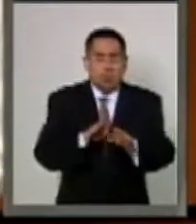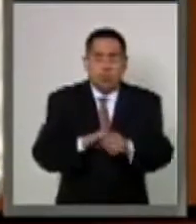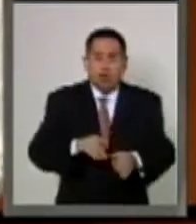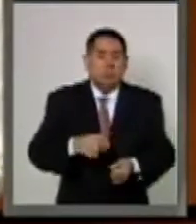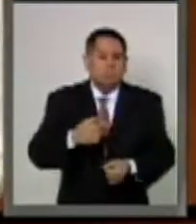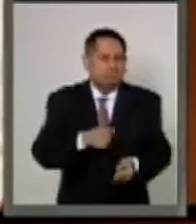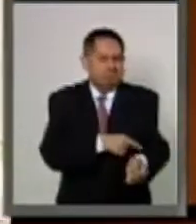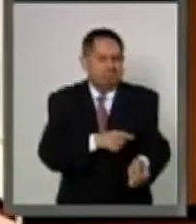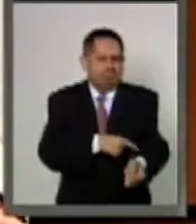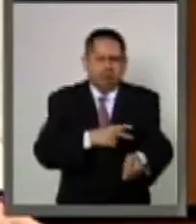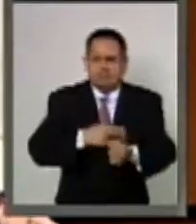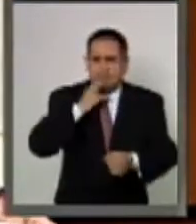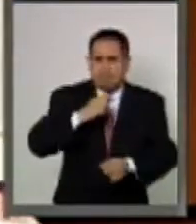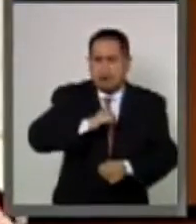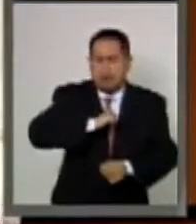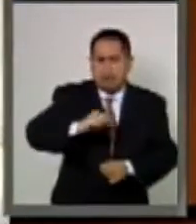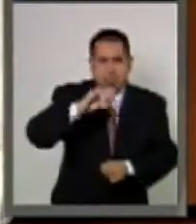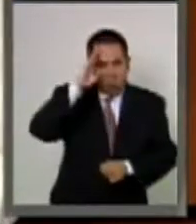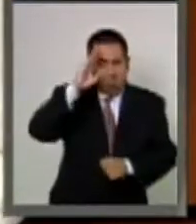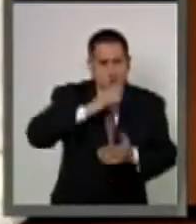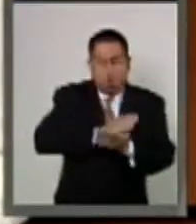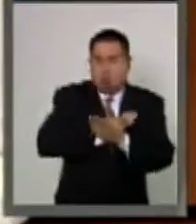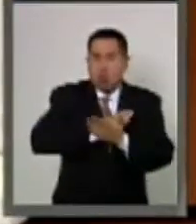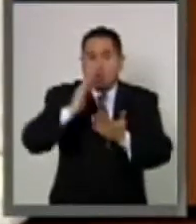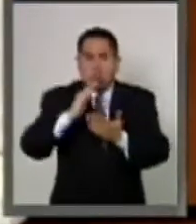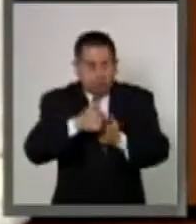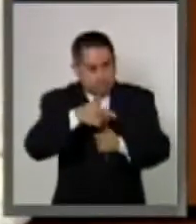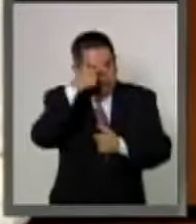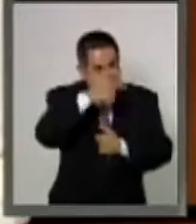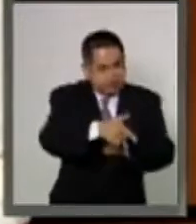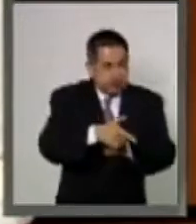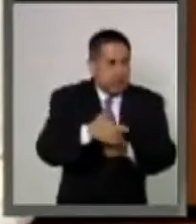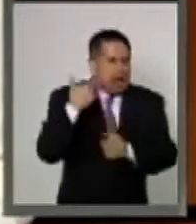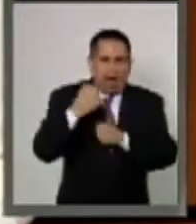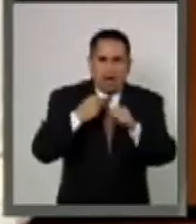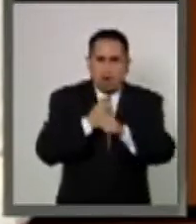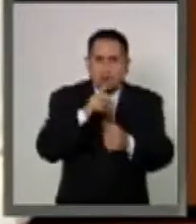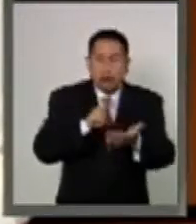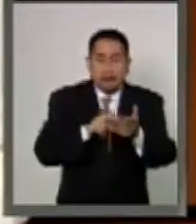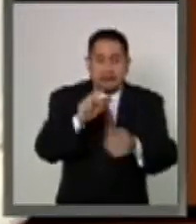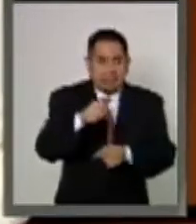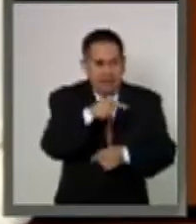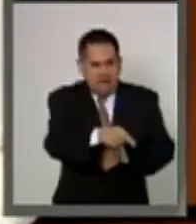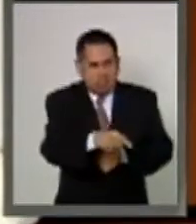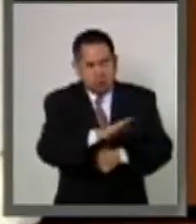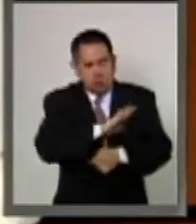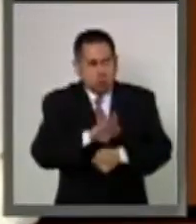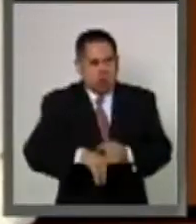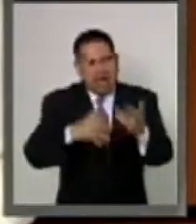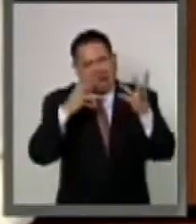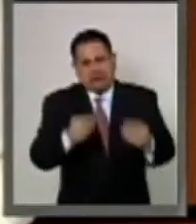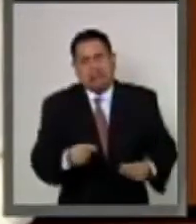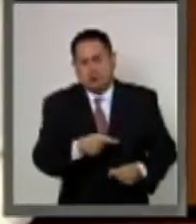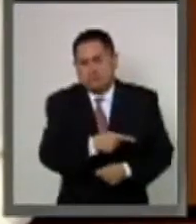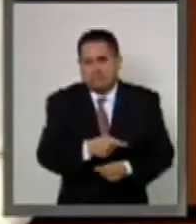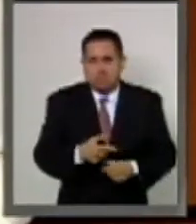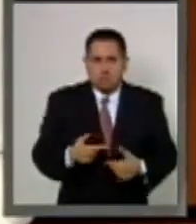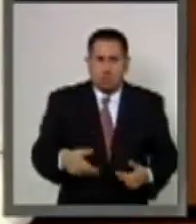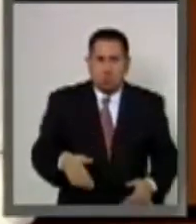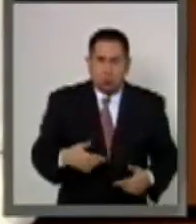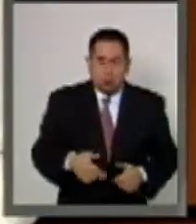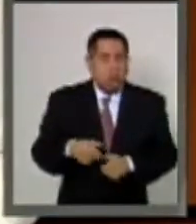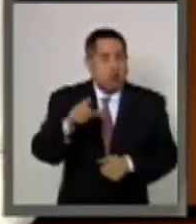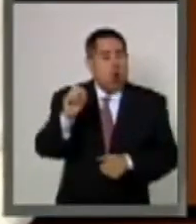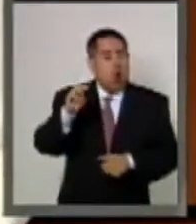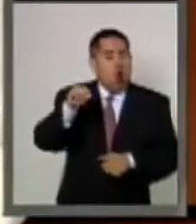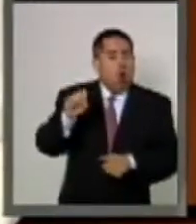hiperglucemia y la séptima causa de defunción para el 2030. De acuerdo a la Organización